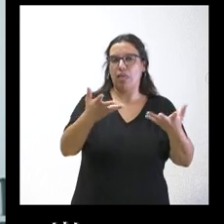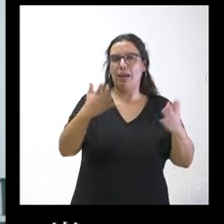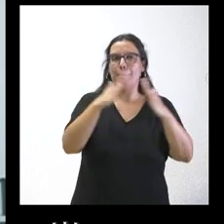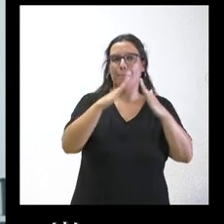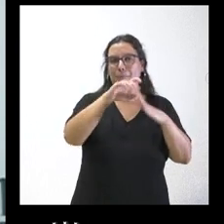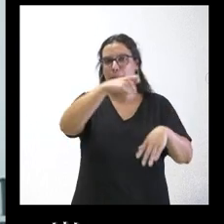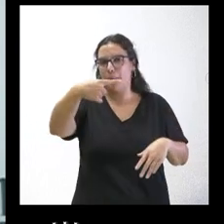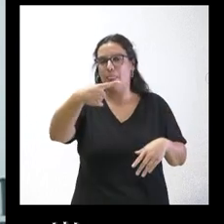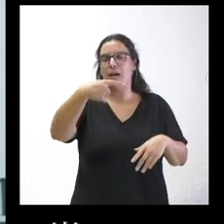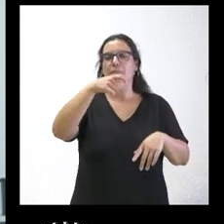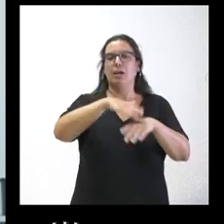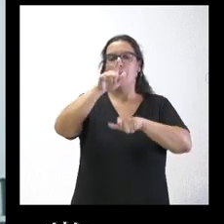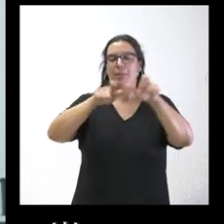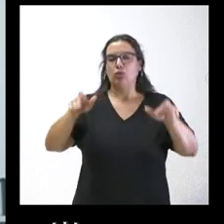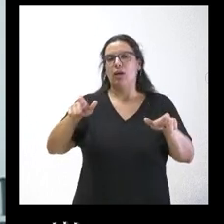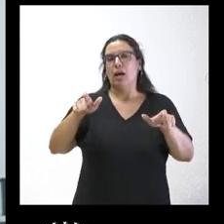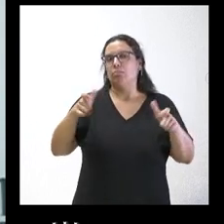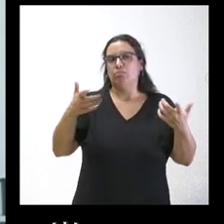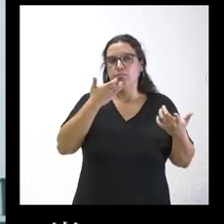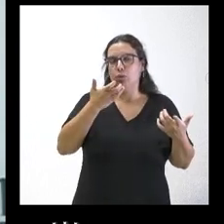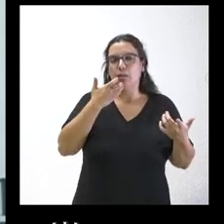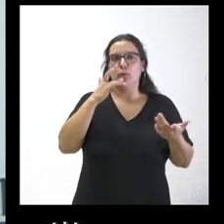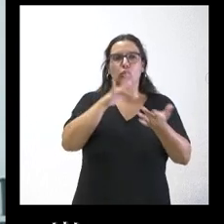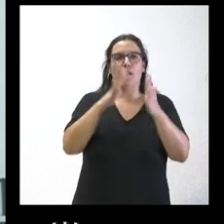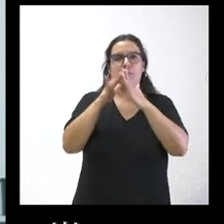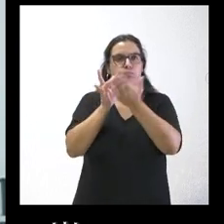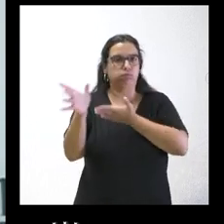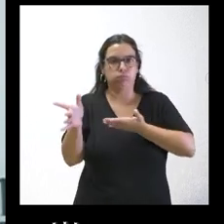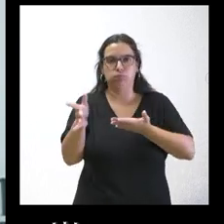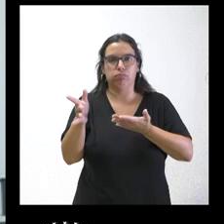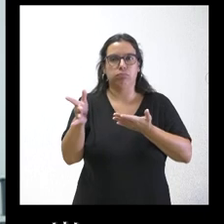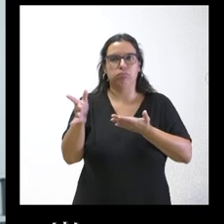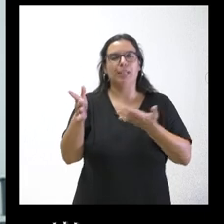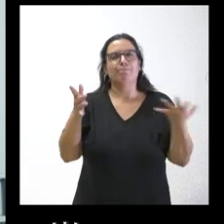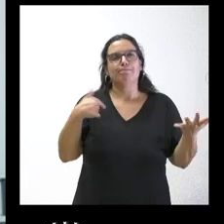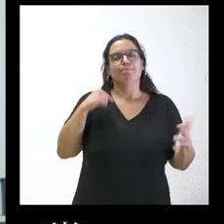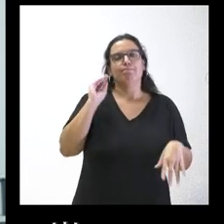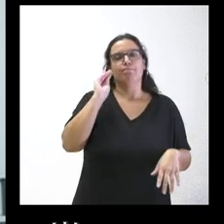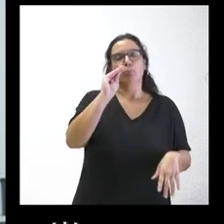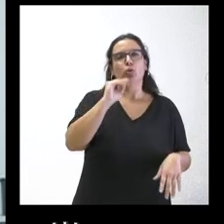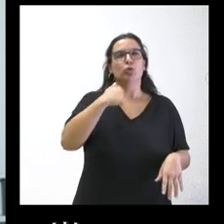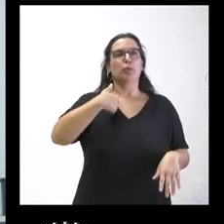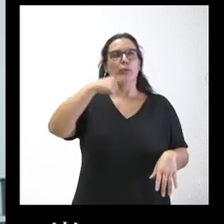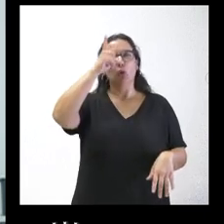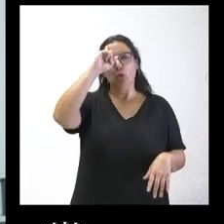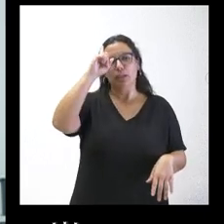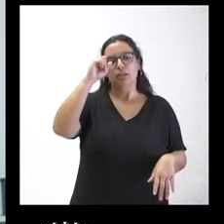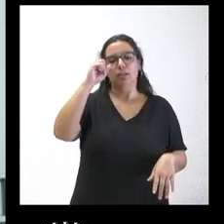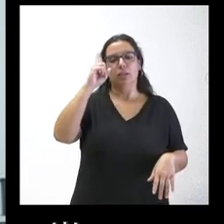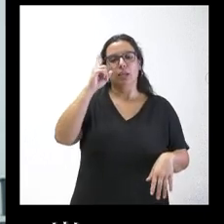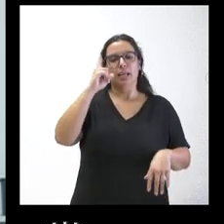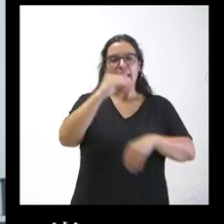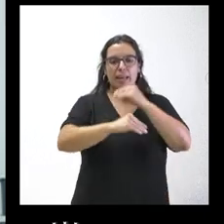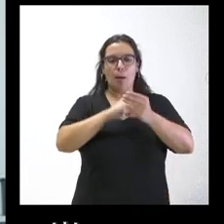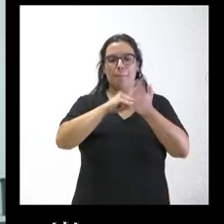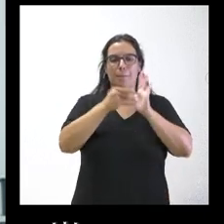viviendas a personas por ejemplo que han tenido un desahucio no sé si se va a hacer un plan